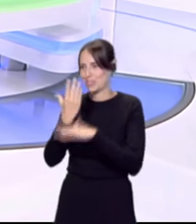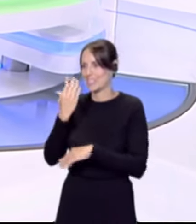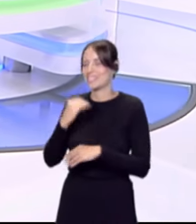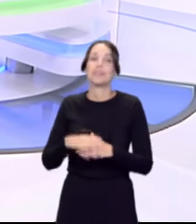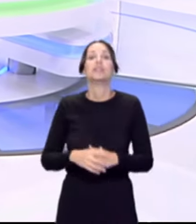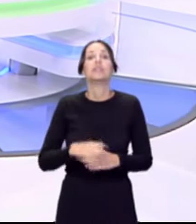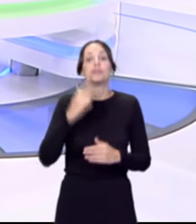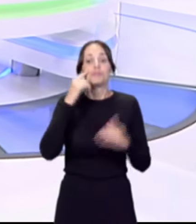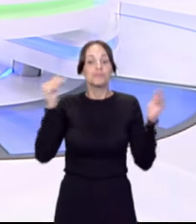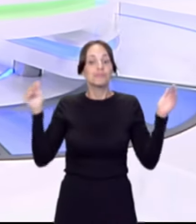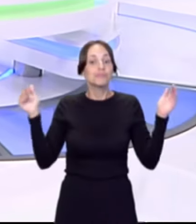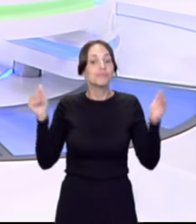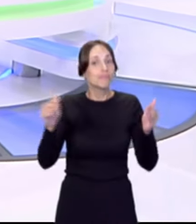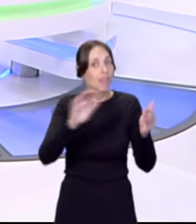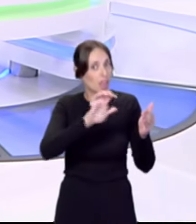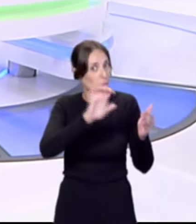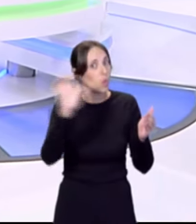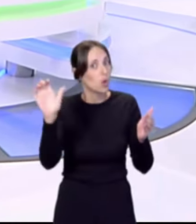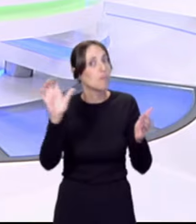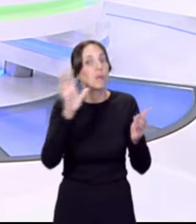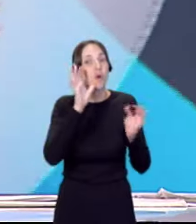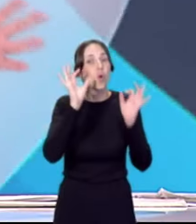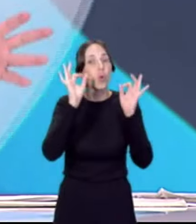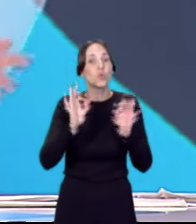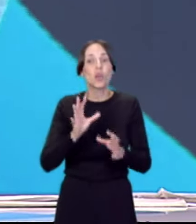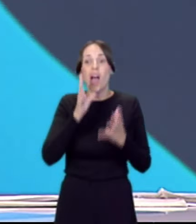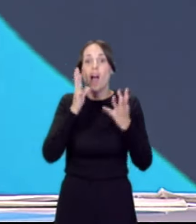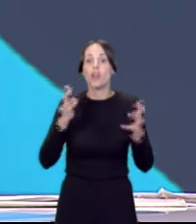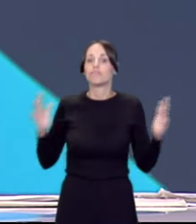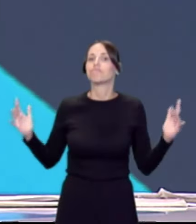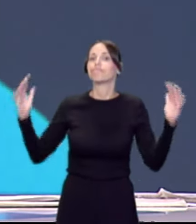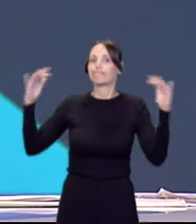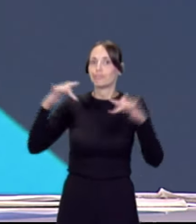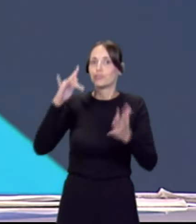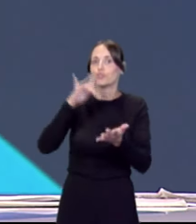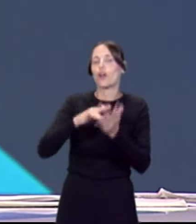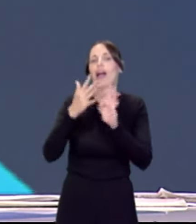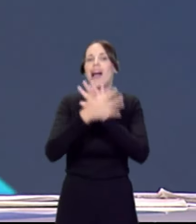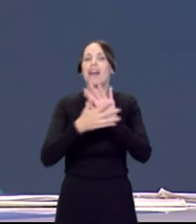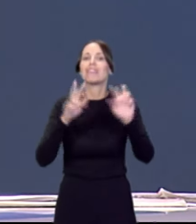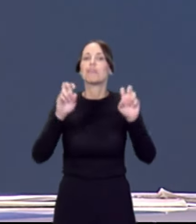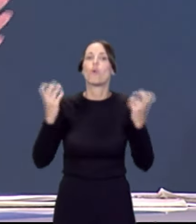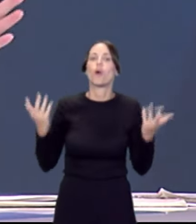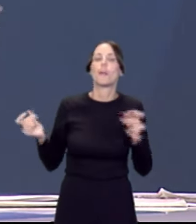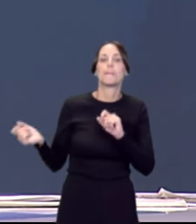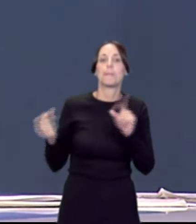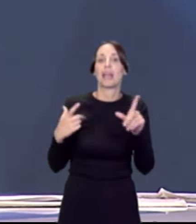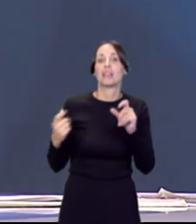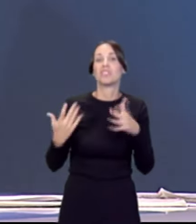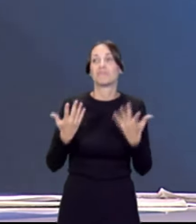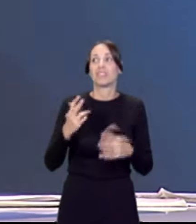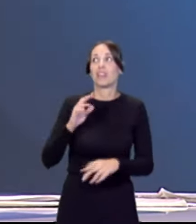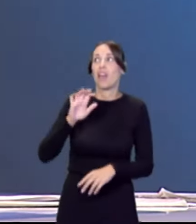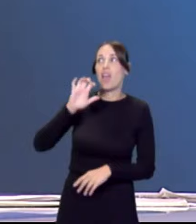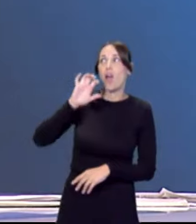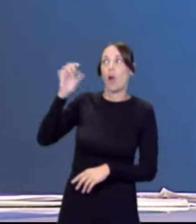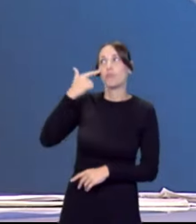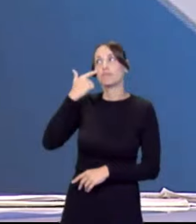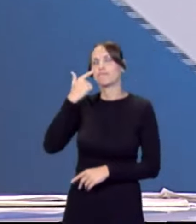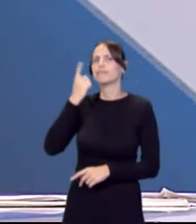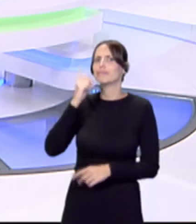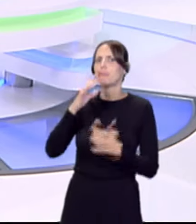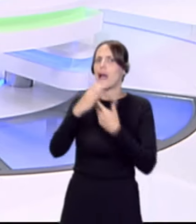si les parece, a Europa, porque ahora mismo se está celebrando una cumbre donde se está hablando de migración. Y bueno, miramos a Europa, pero estamos mirando a Albania, por otro lado,